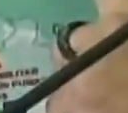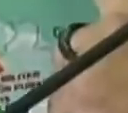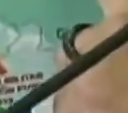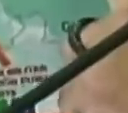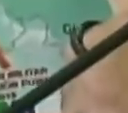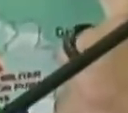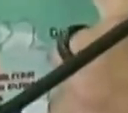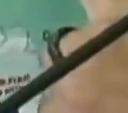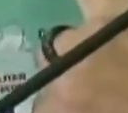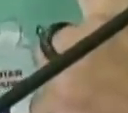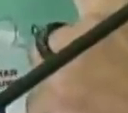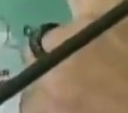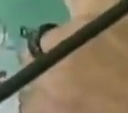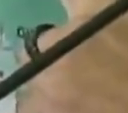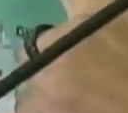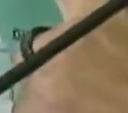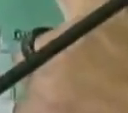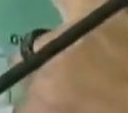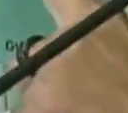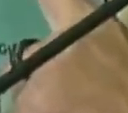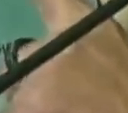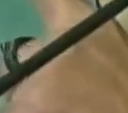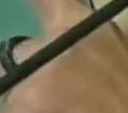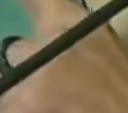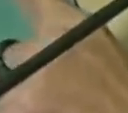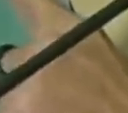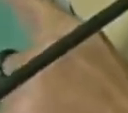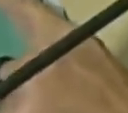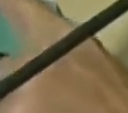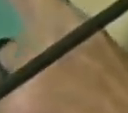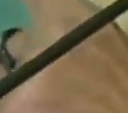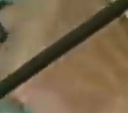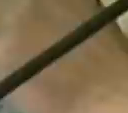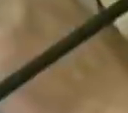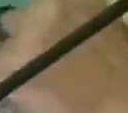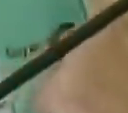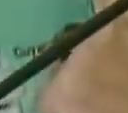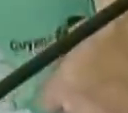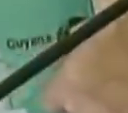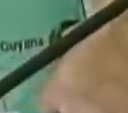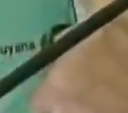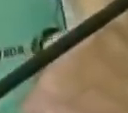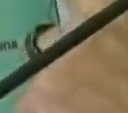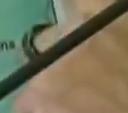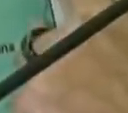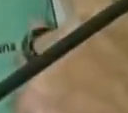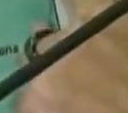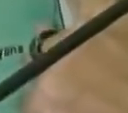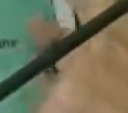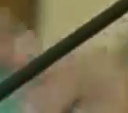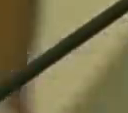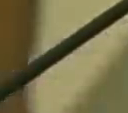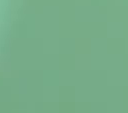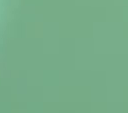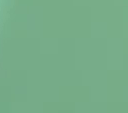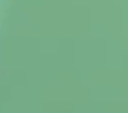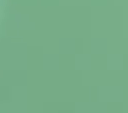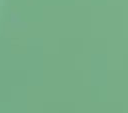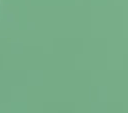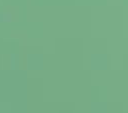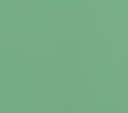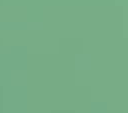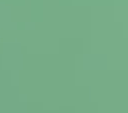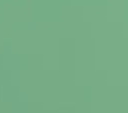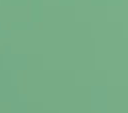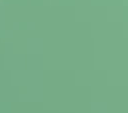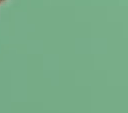frontera oriental, en su fachada atlántica, y está directamente relacionado con los intereses de la ExxonMobil en contra del